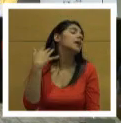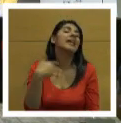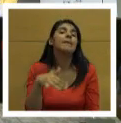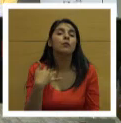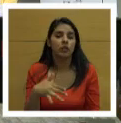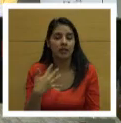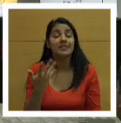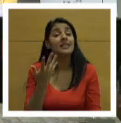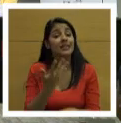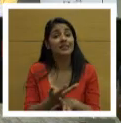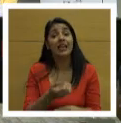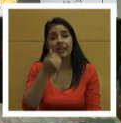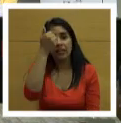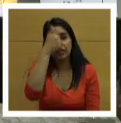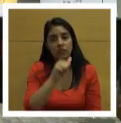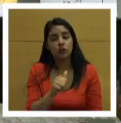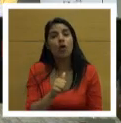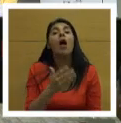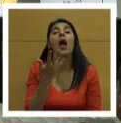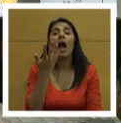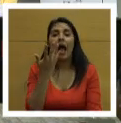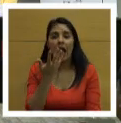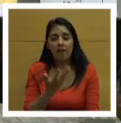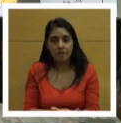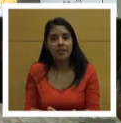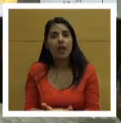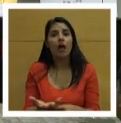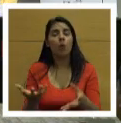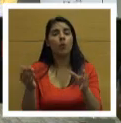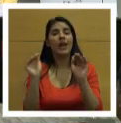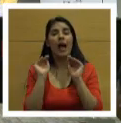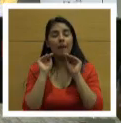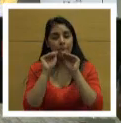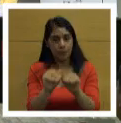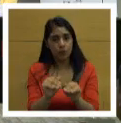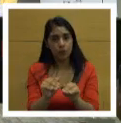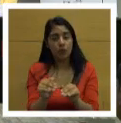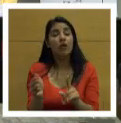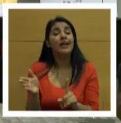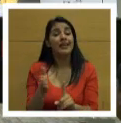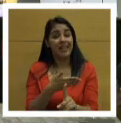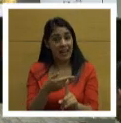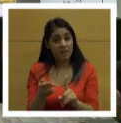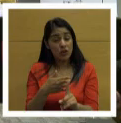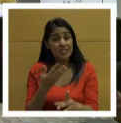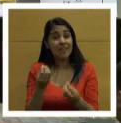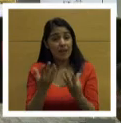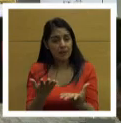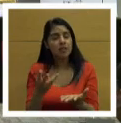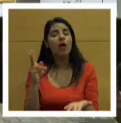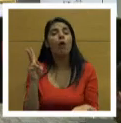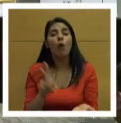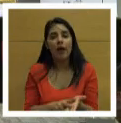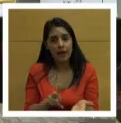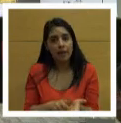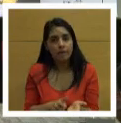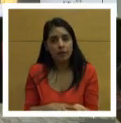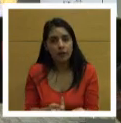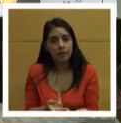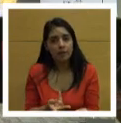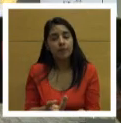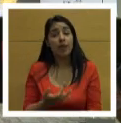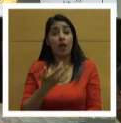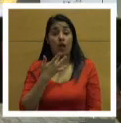si había una condena, entonces había un respaldo en su relato de que la violencia que había ejercido era cierta. Porque uno de los métodos que establece